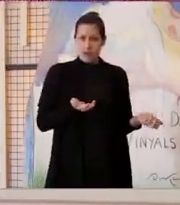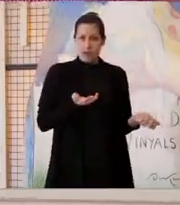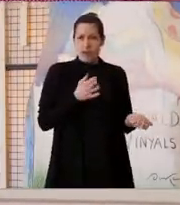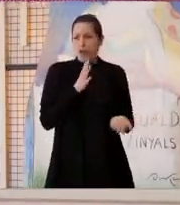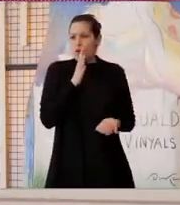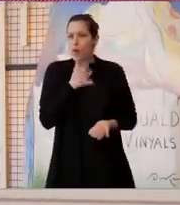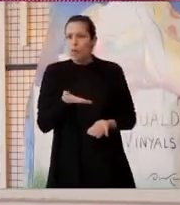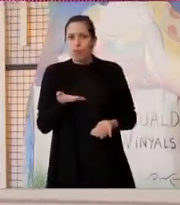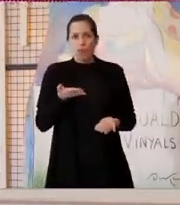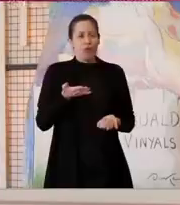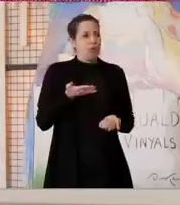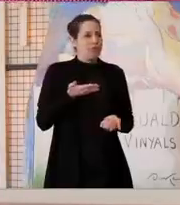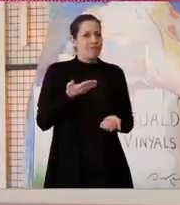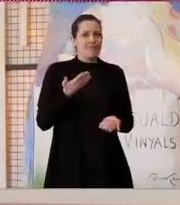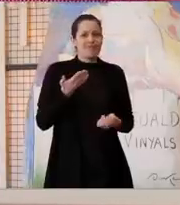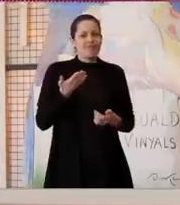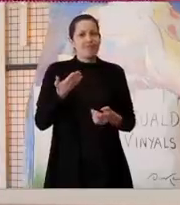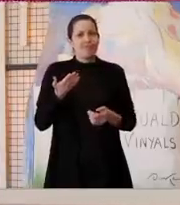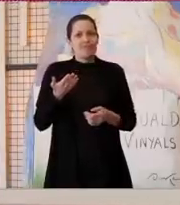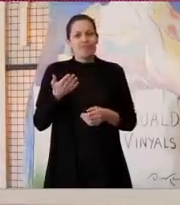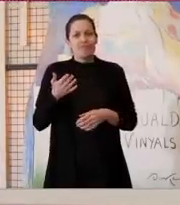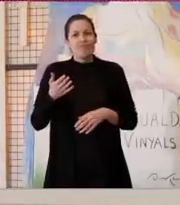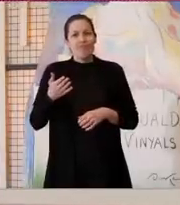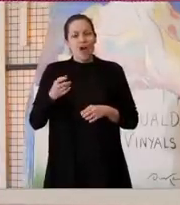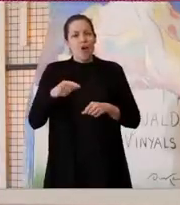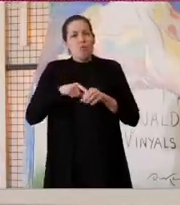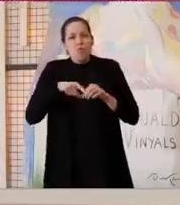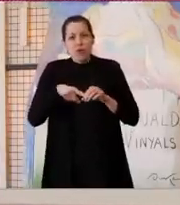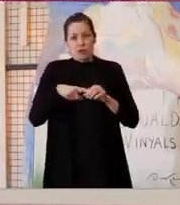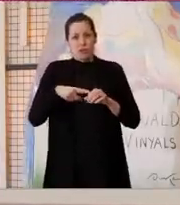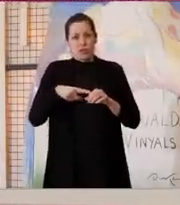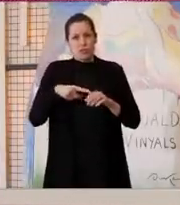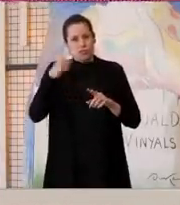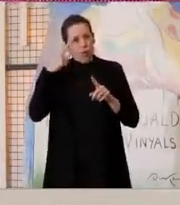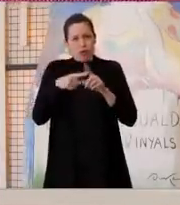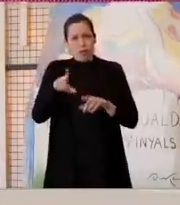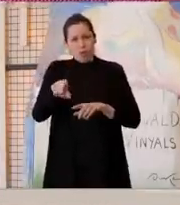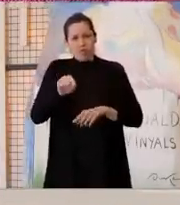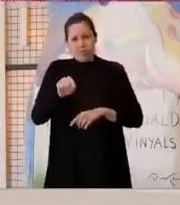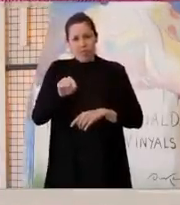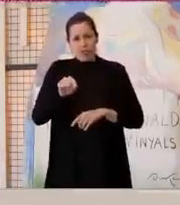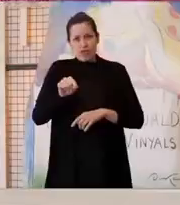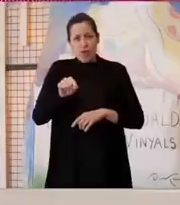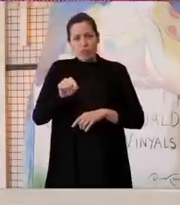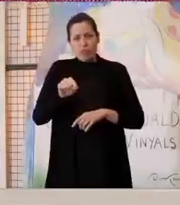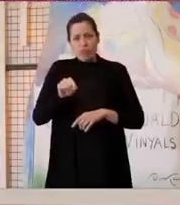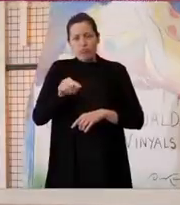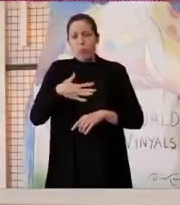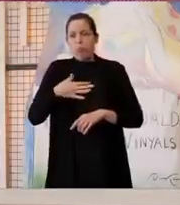los lugares de toma de decisión las mujeres para promover y luego es cierto que